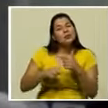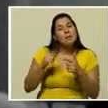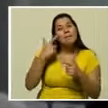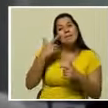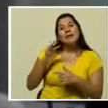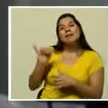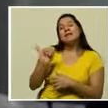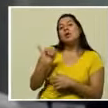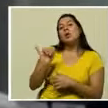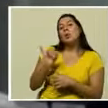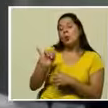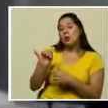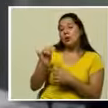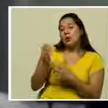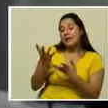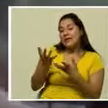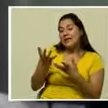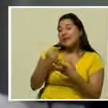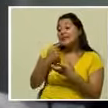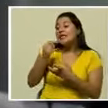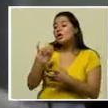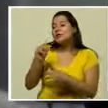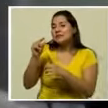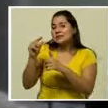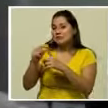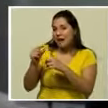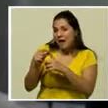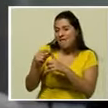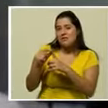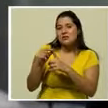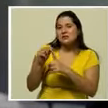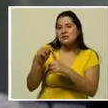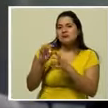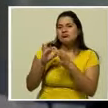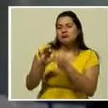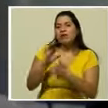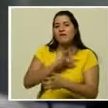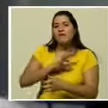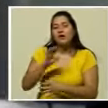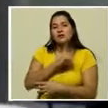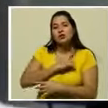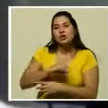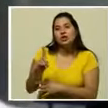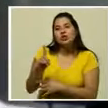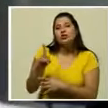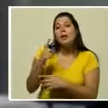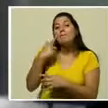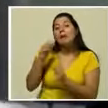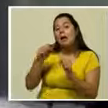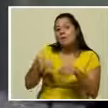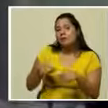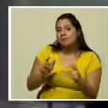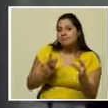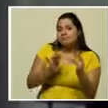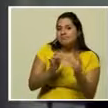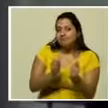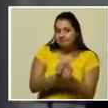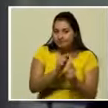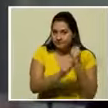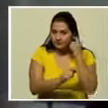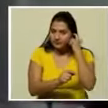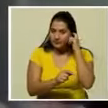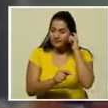oficialista, y de otros grupos en el Congreso que tienen poder para nombrar a estas